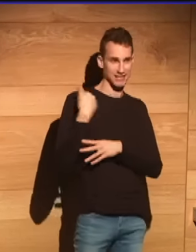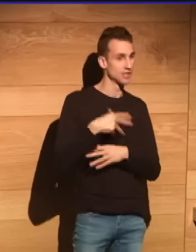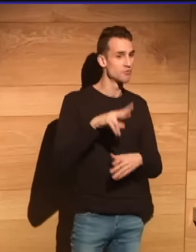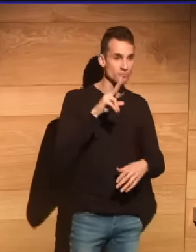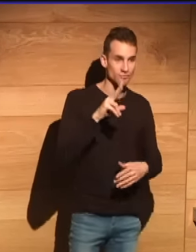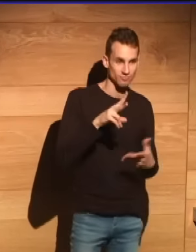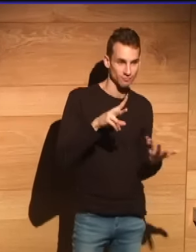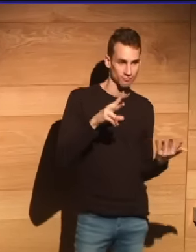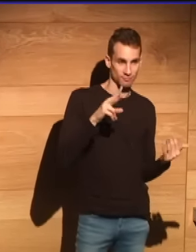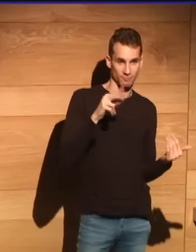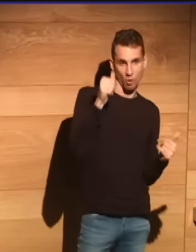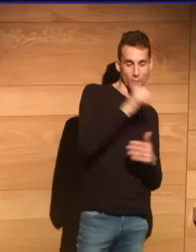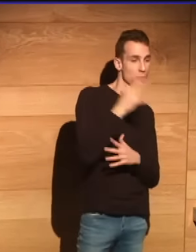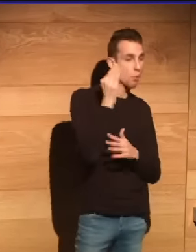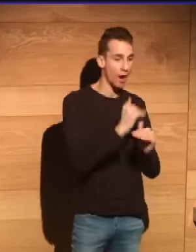mismo